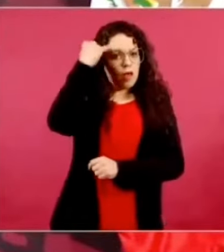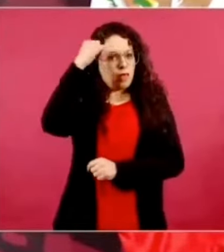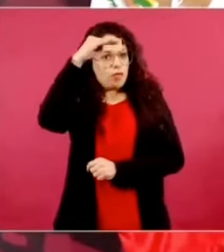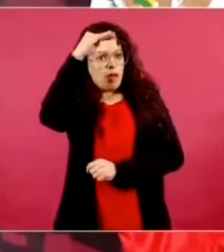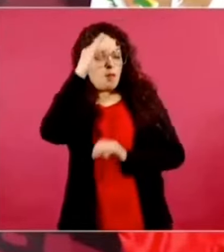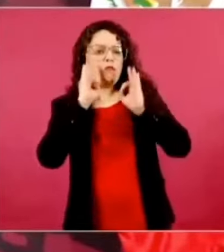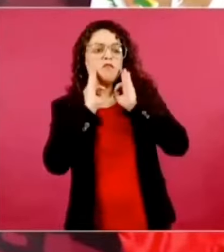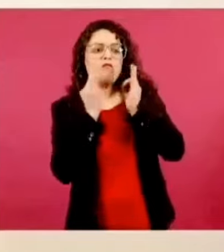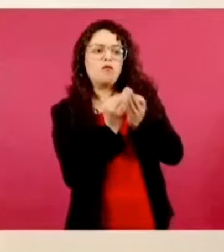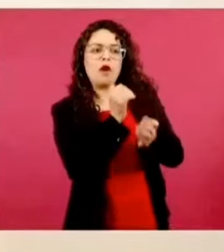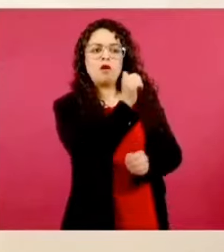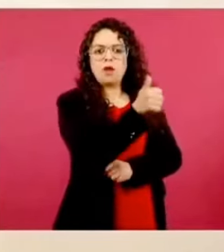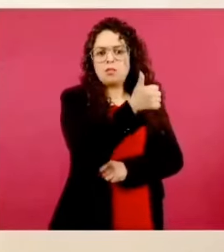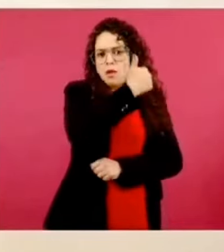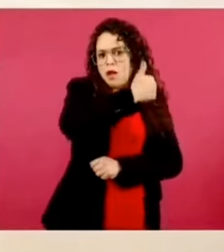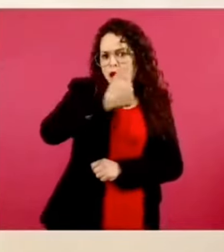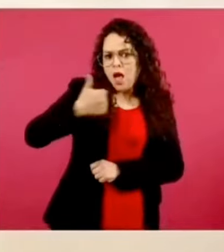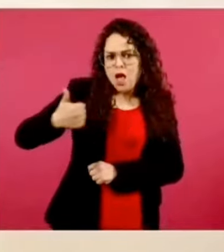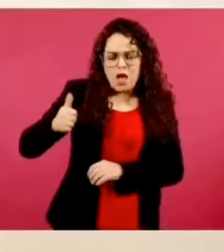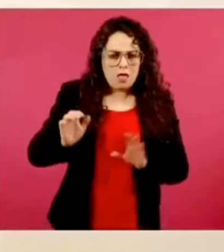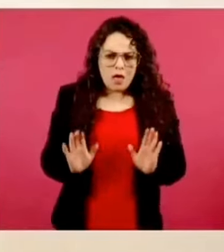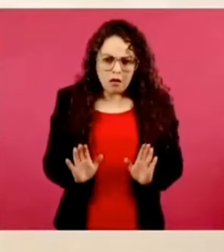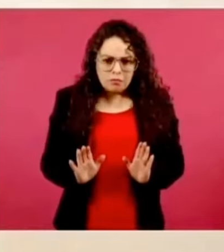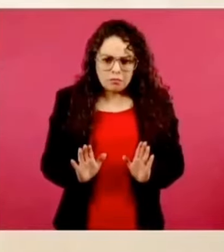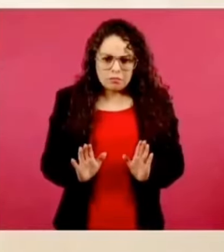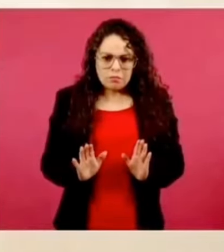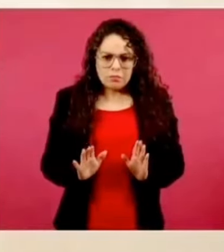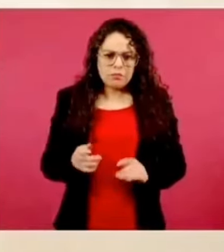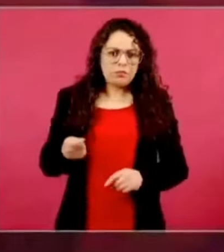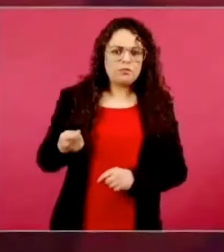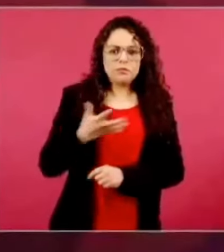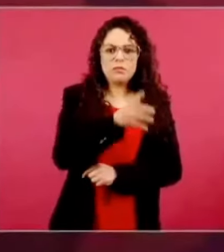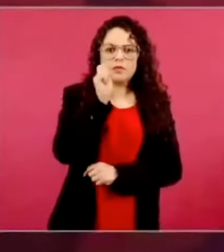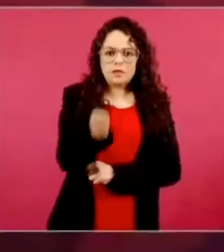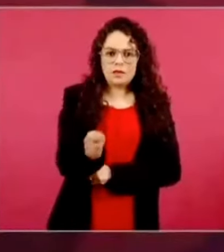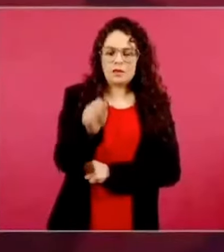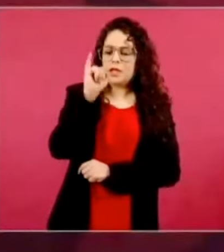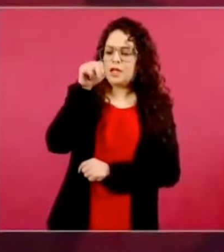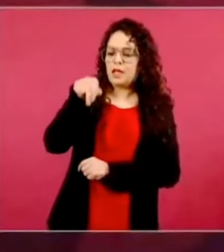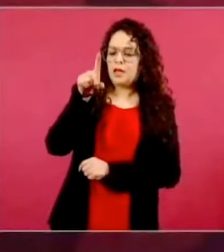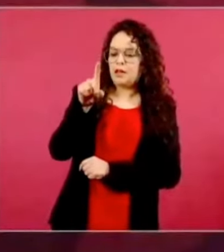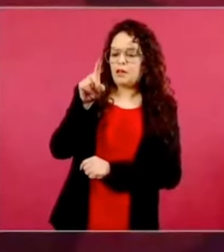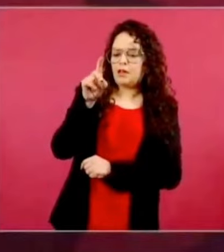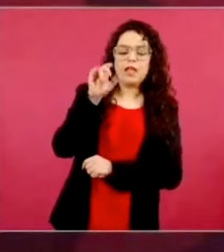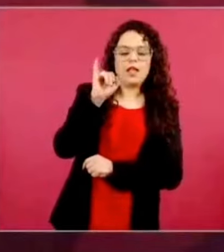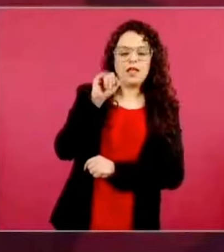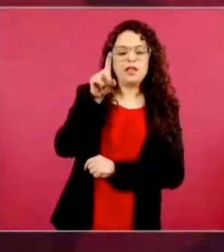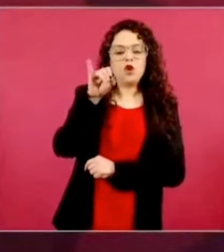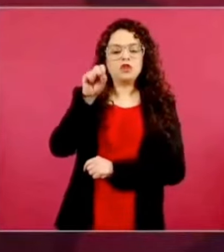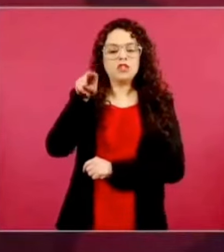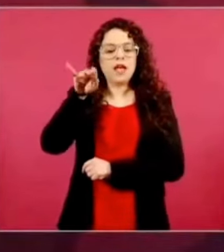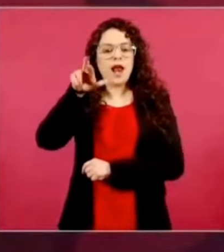ser, lo que se conoce como idiosincrasia. Pero,